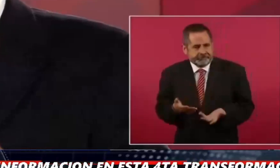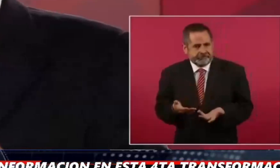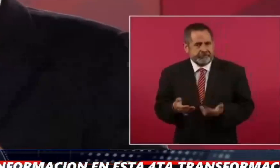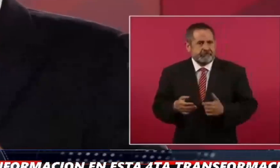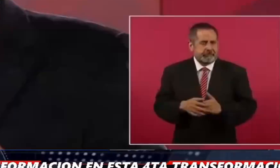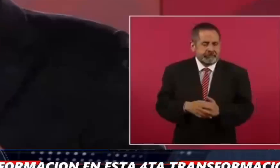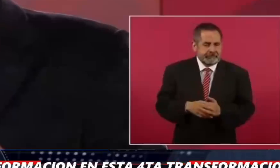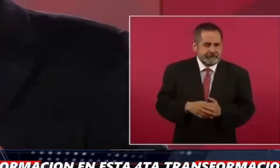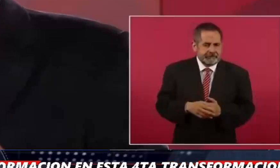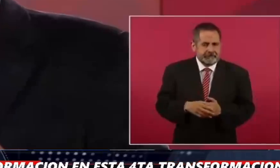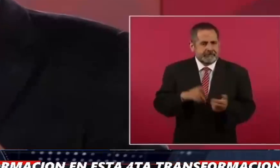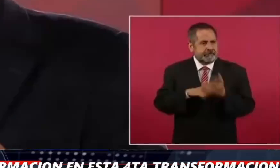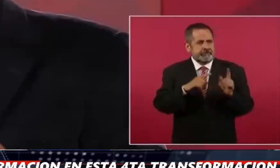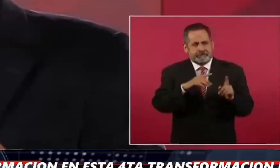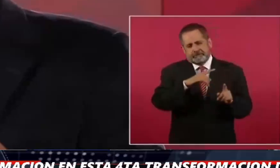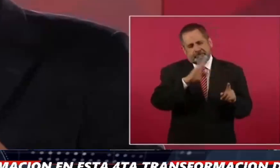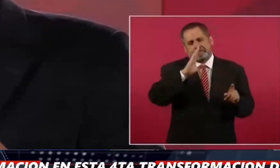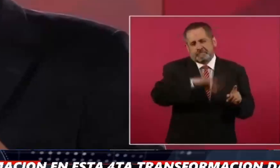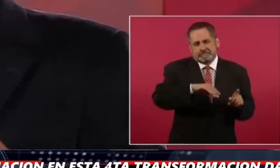siendo un mal gobernante,